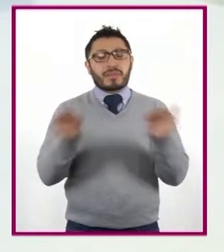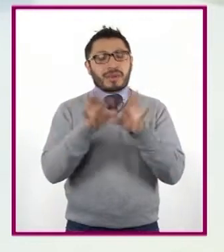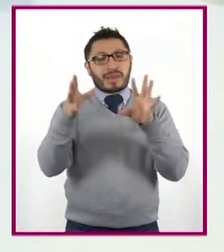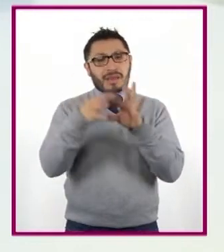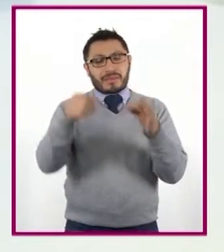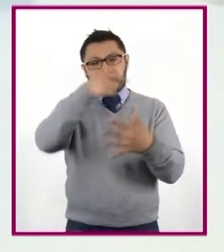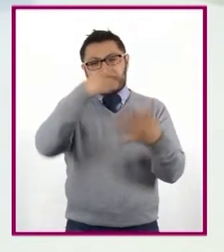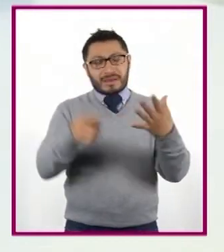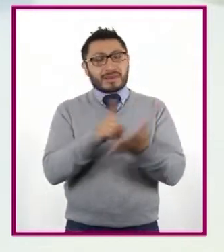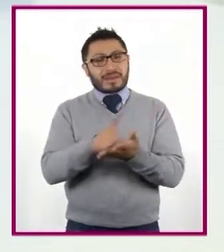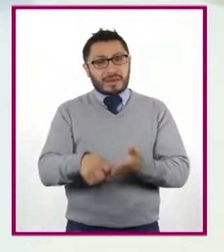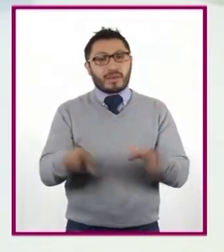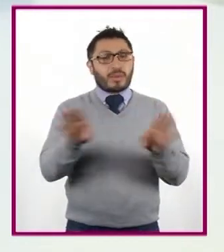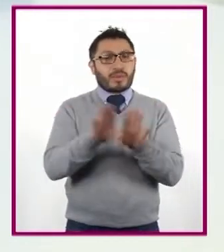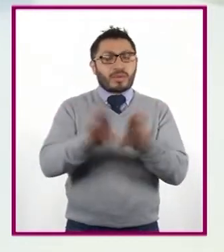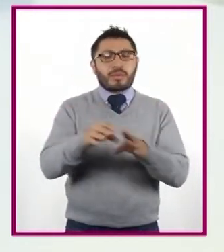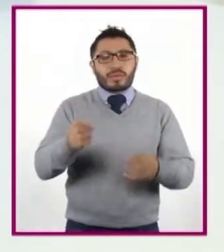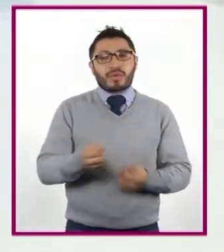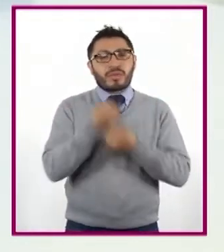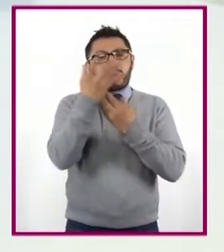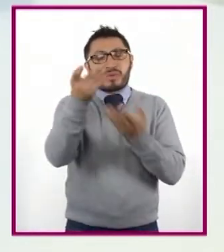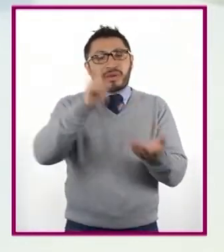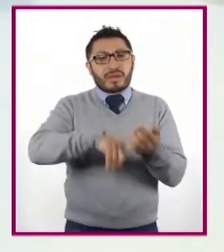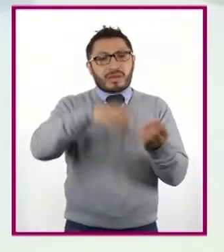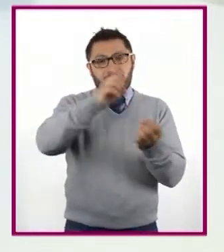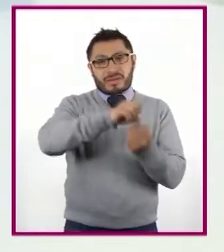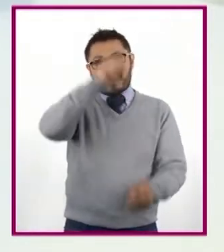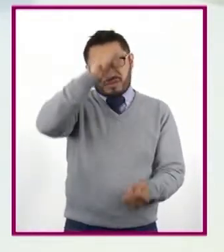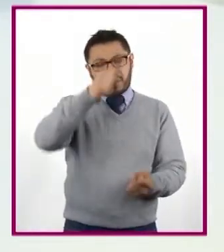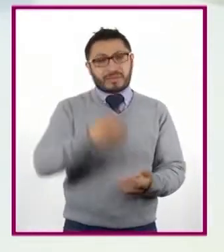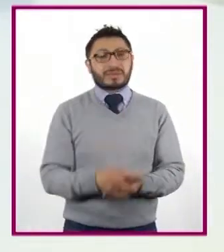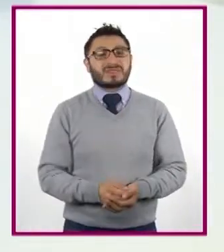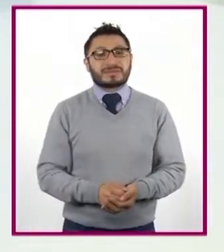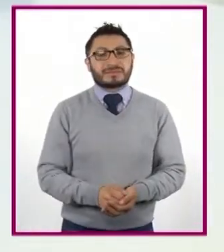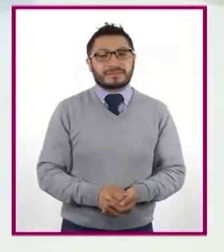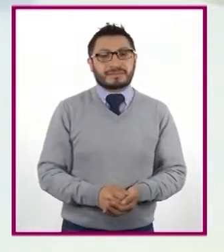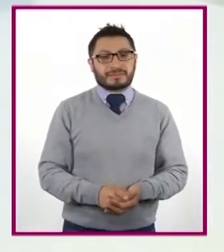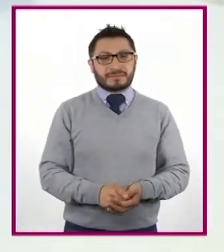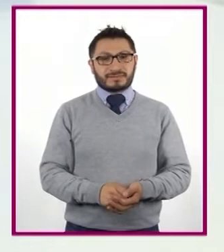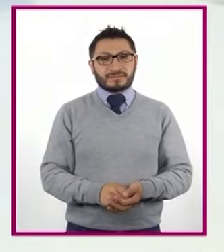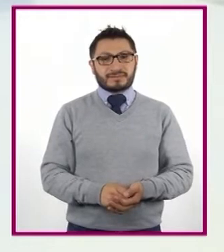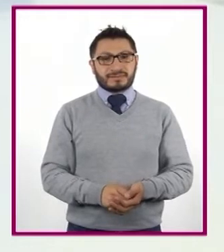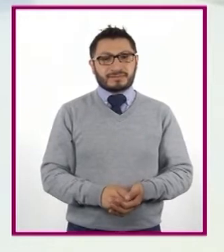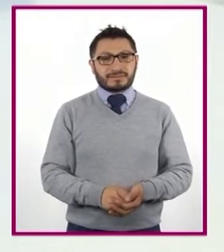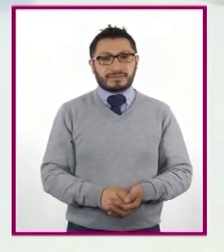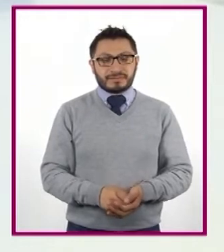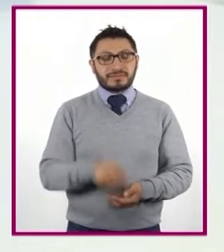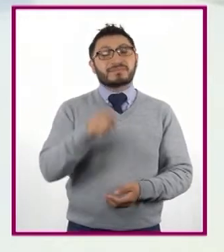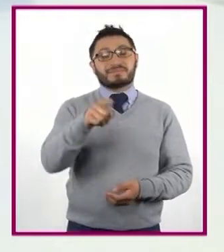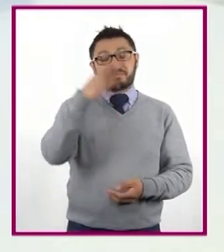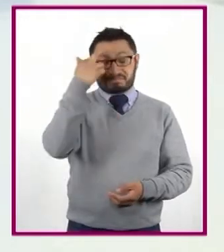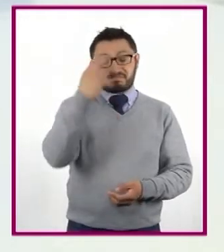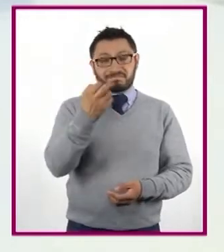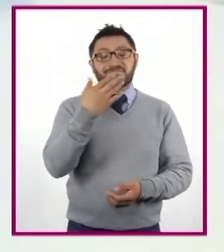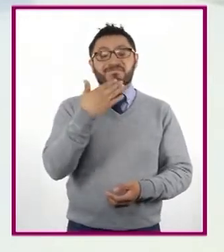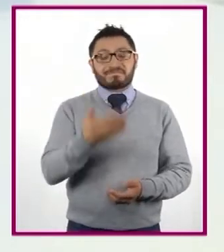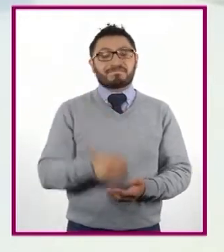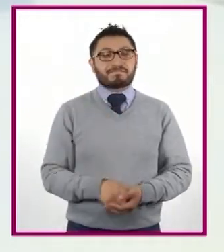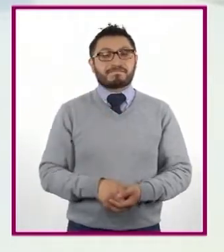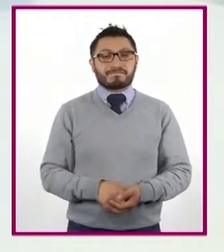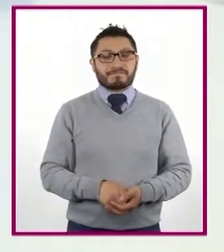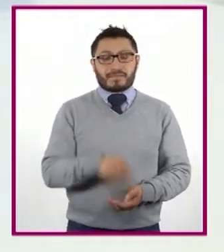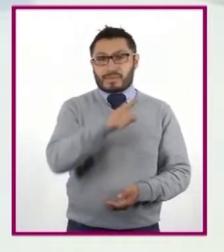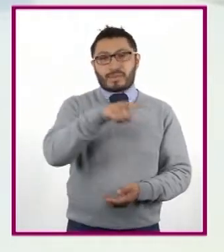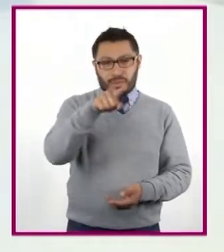derechos. ¿Cómo se expresan en la Constitución Política de los Estados Unidos Mexicanos? Tienes razón.